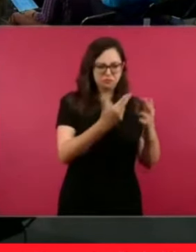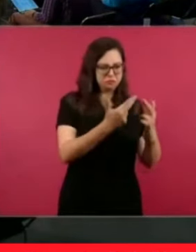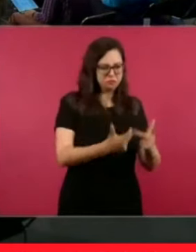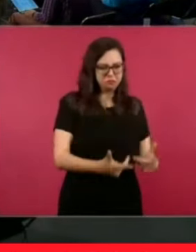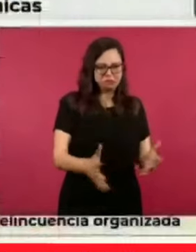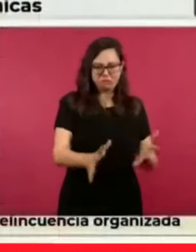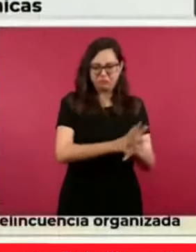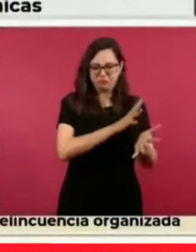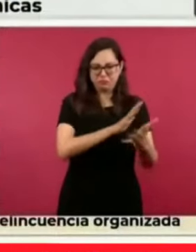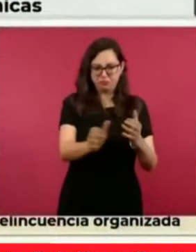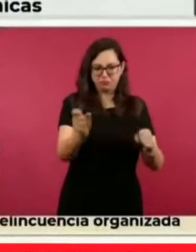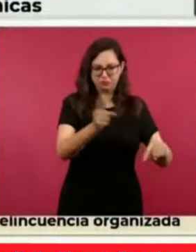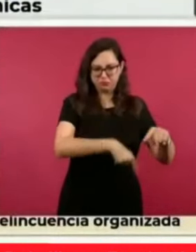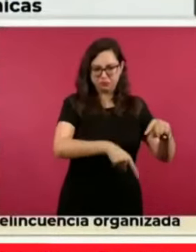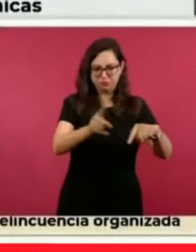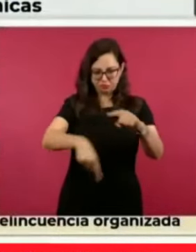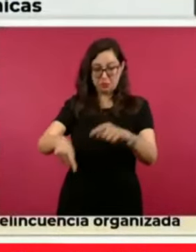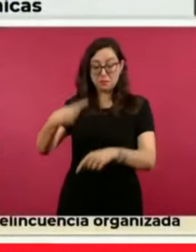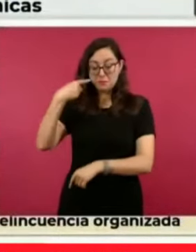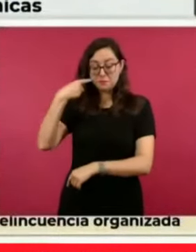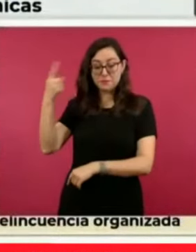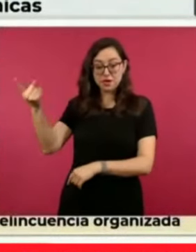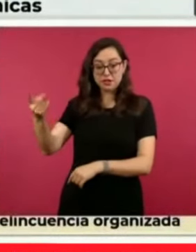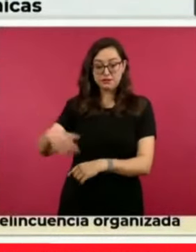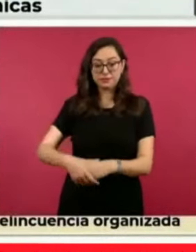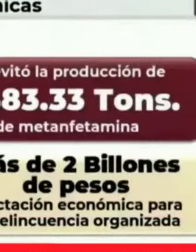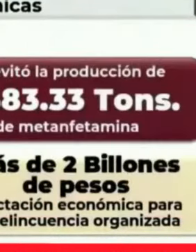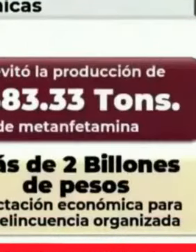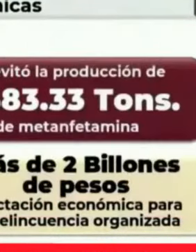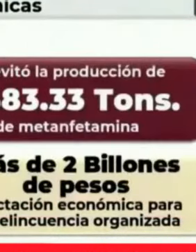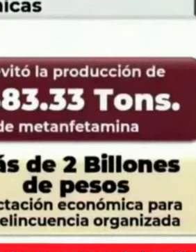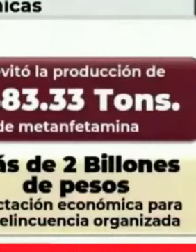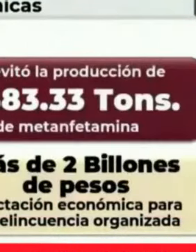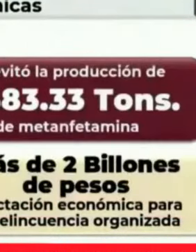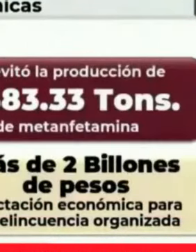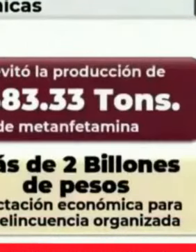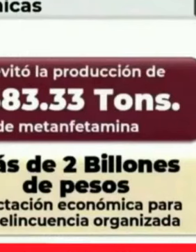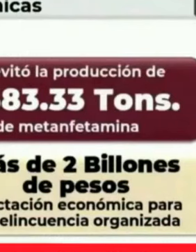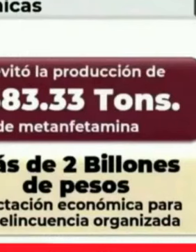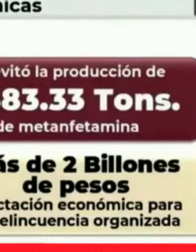laboratorios Sí sí pero en